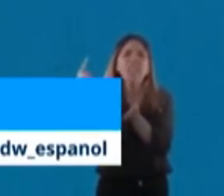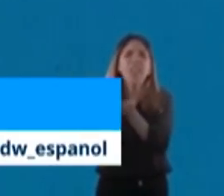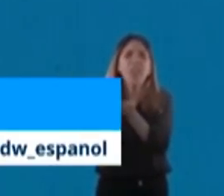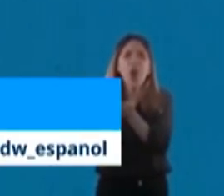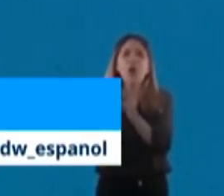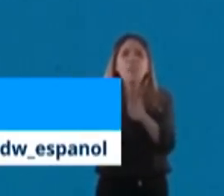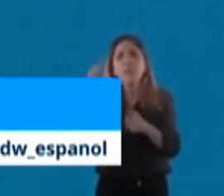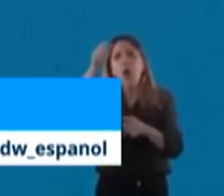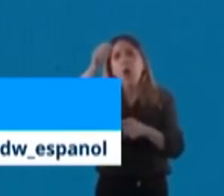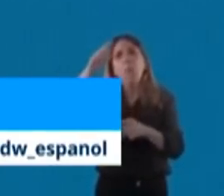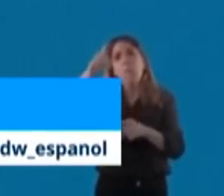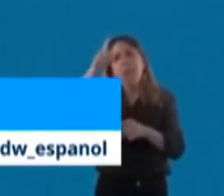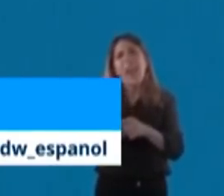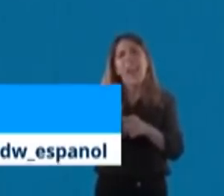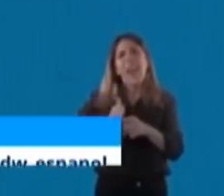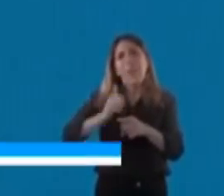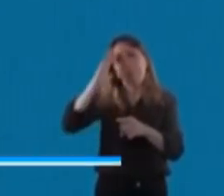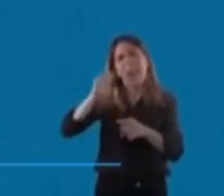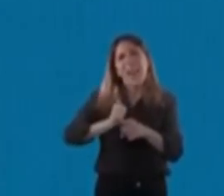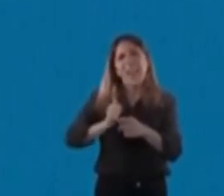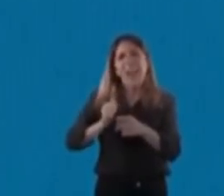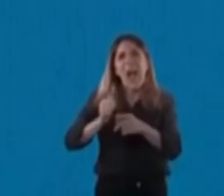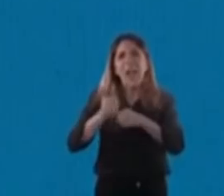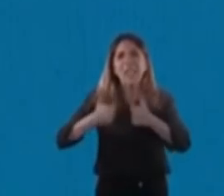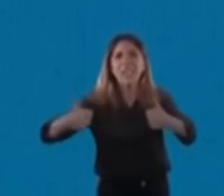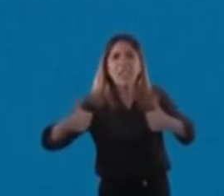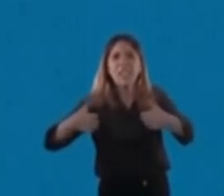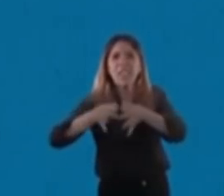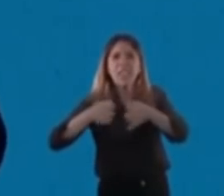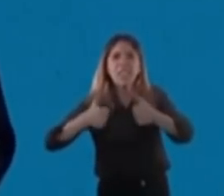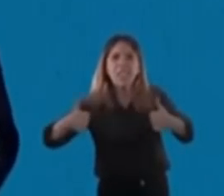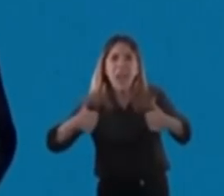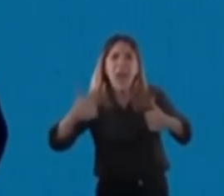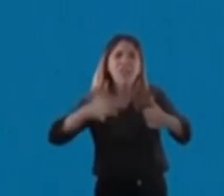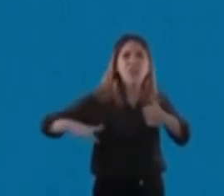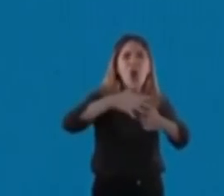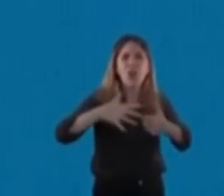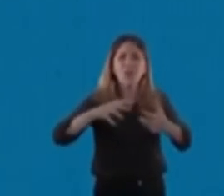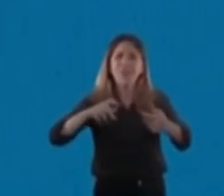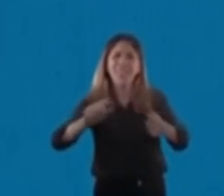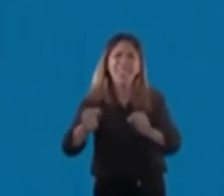desmedida presencia militar en esas islas, que no hace más que traer tensión a una región